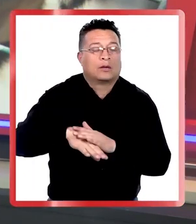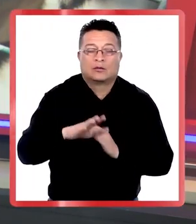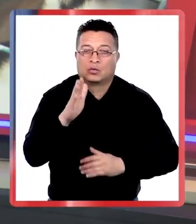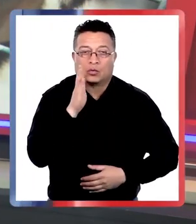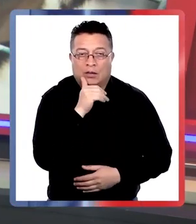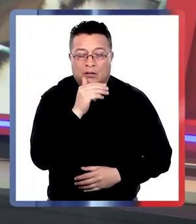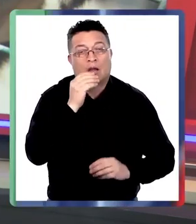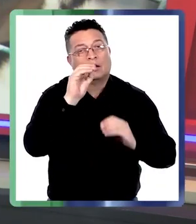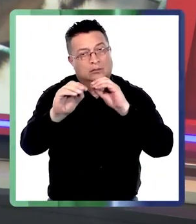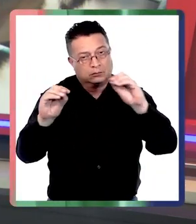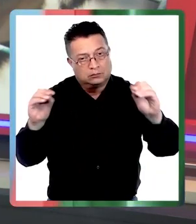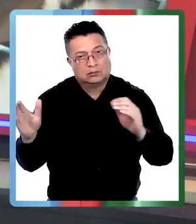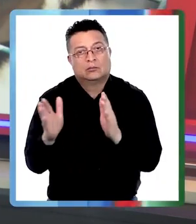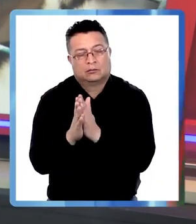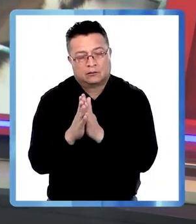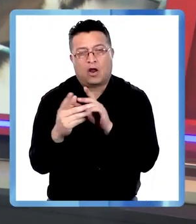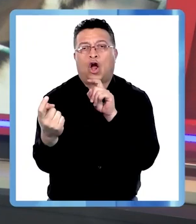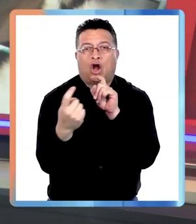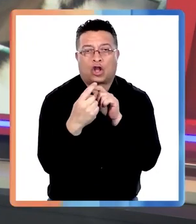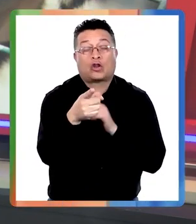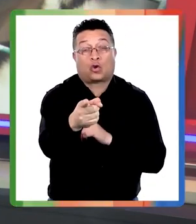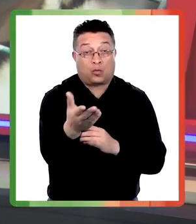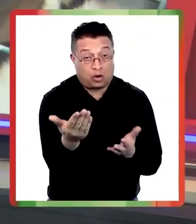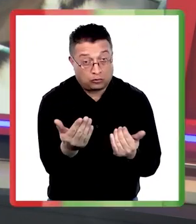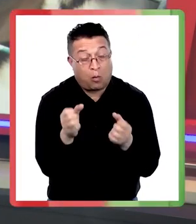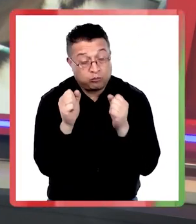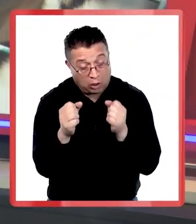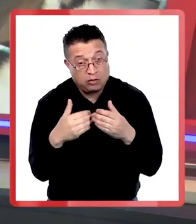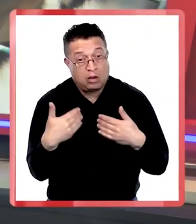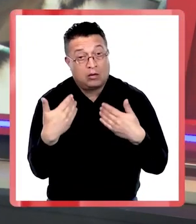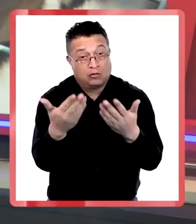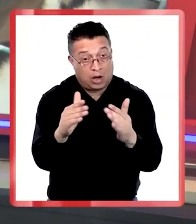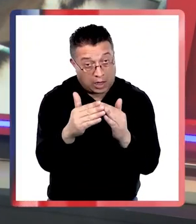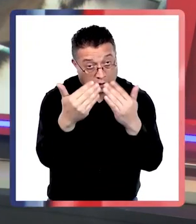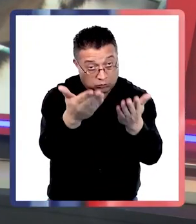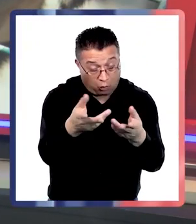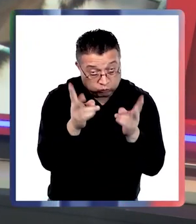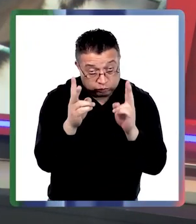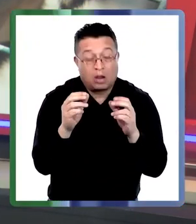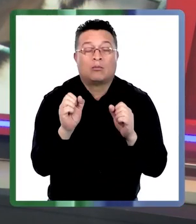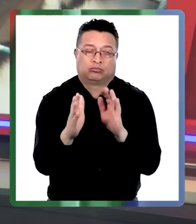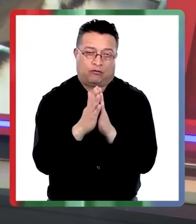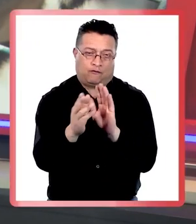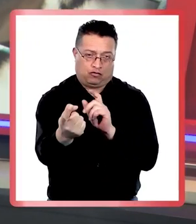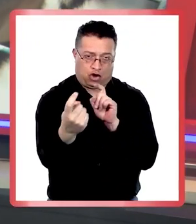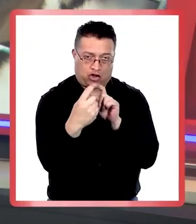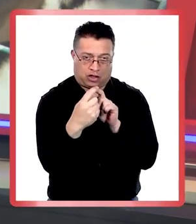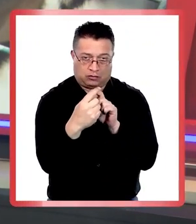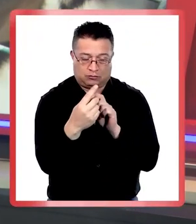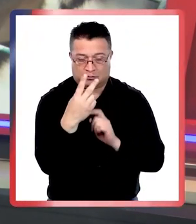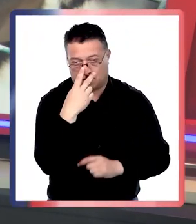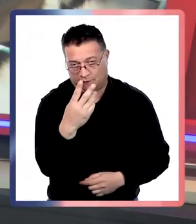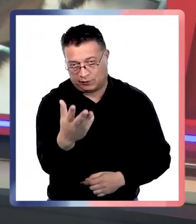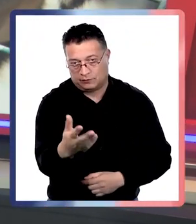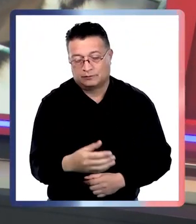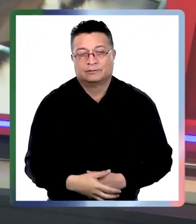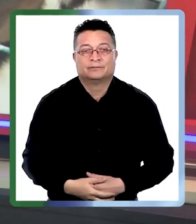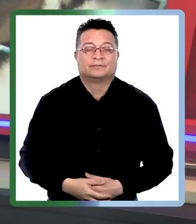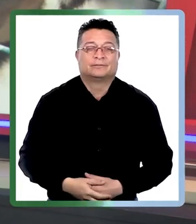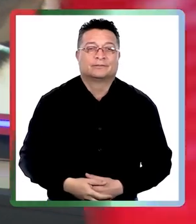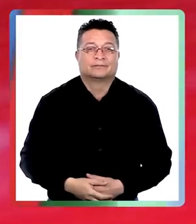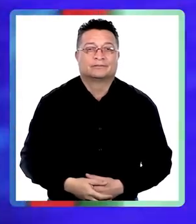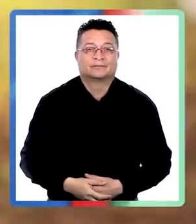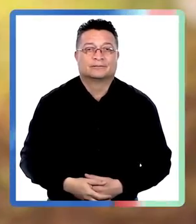para acogerlos. Hicieron un llamado a contactarlas en caso de poder ofrecer un espacio para los animales. Y TV Patagonia nos